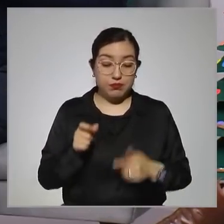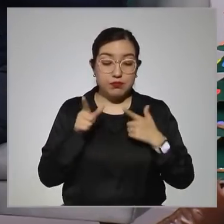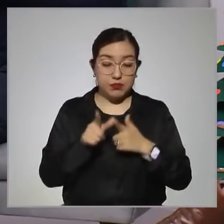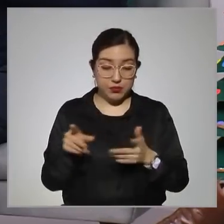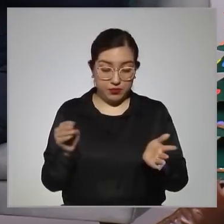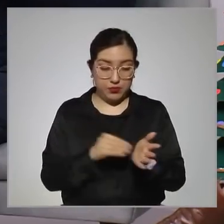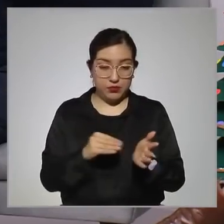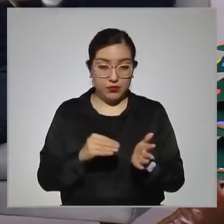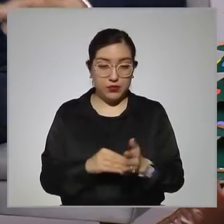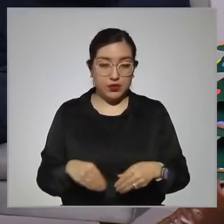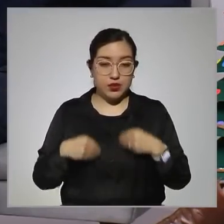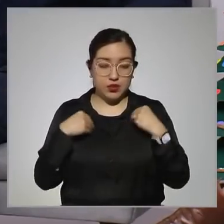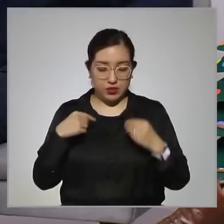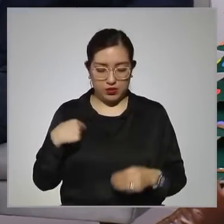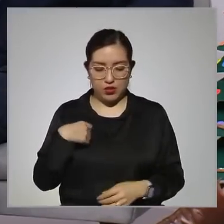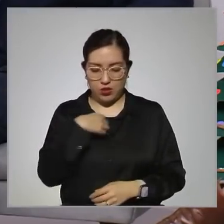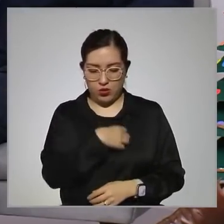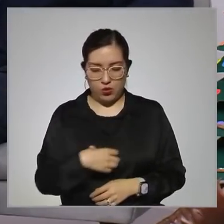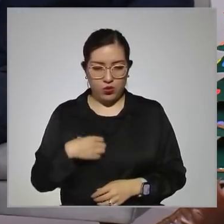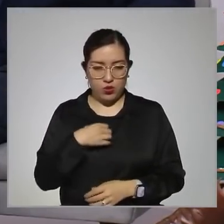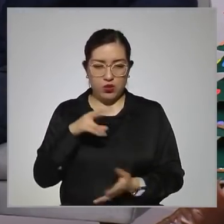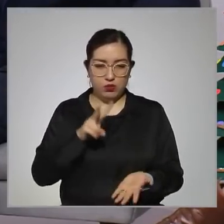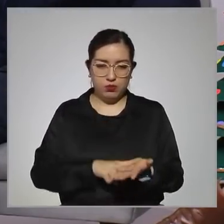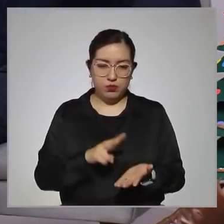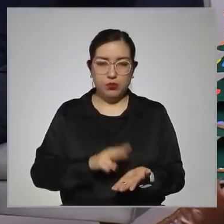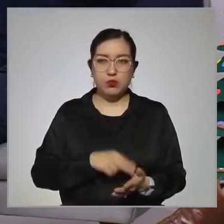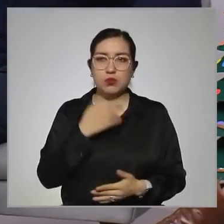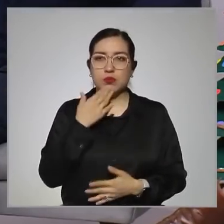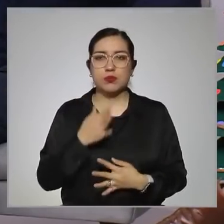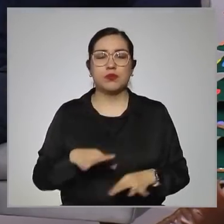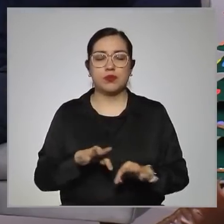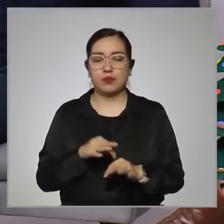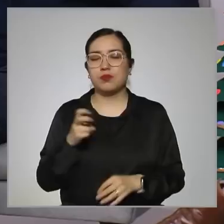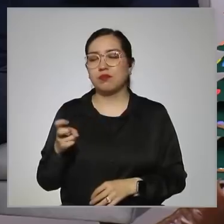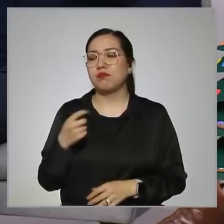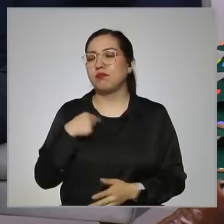estoy contento con lo que hago y valorarnos a nosotros mismos. Yo creo que eso es muy